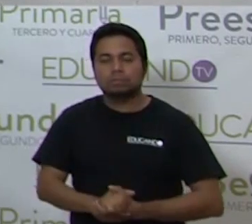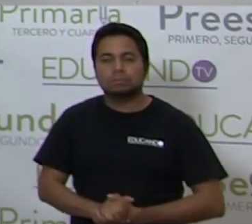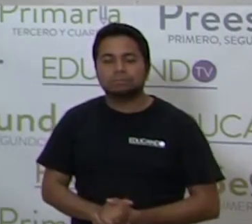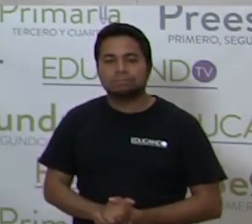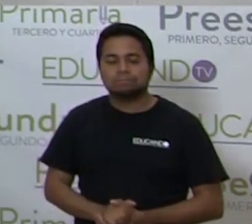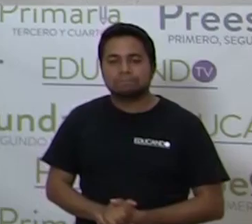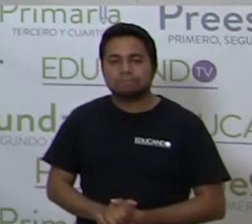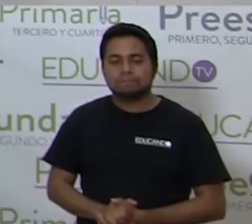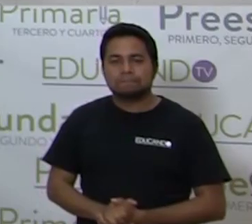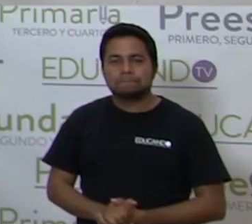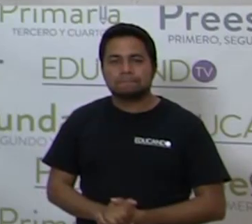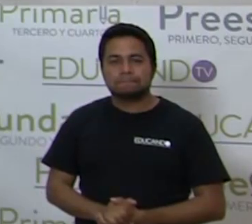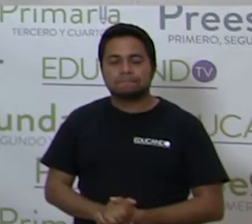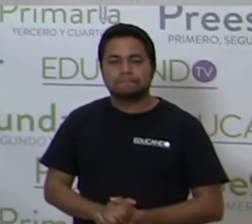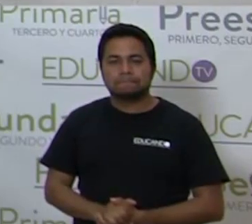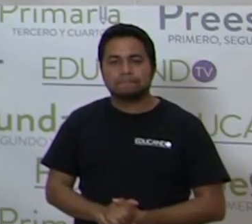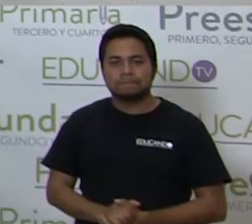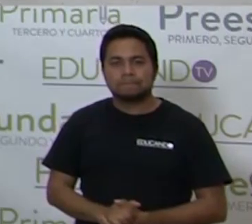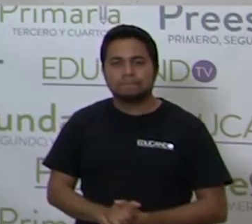Bien.